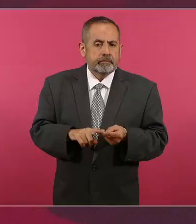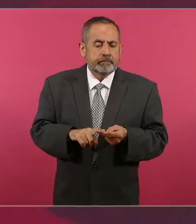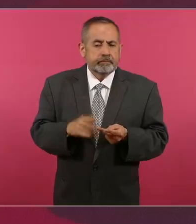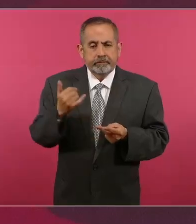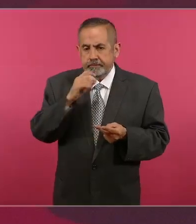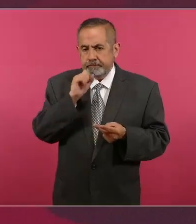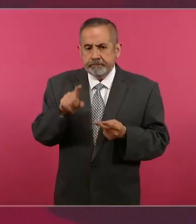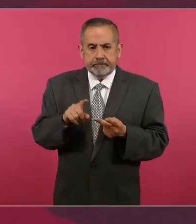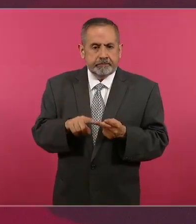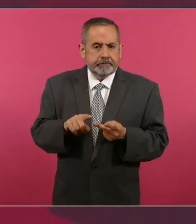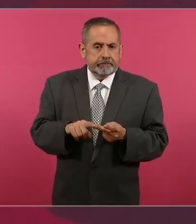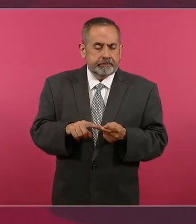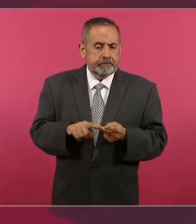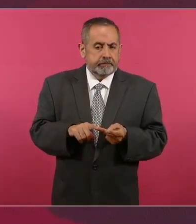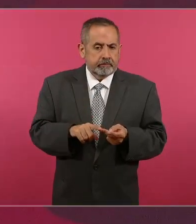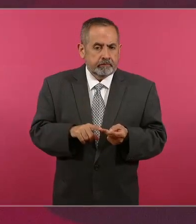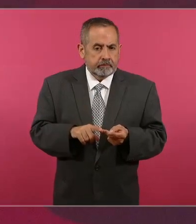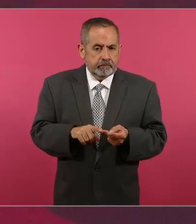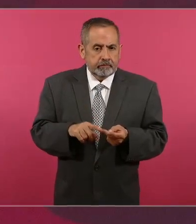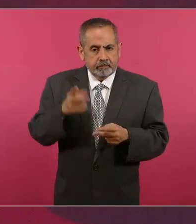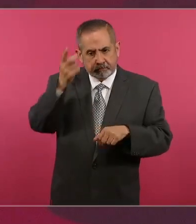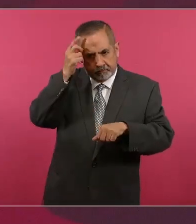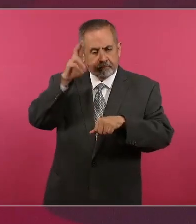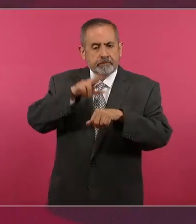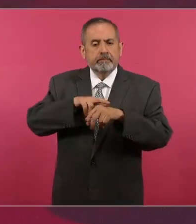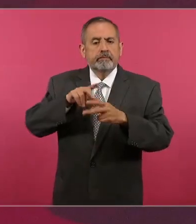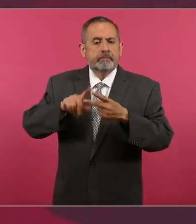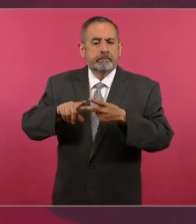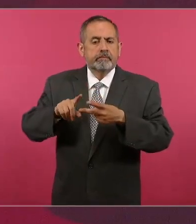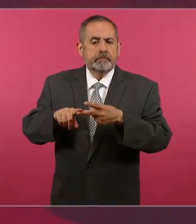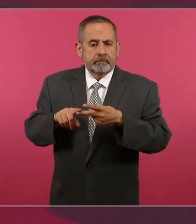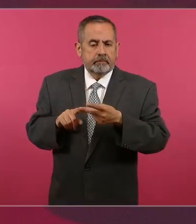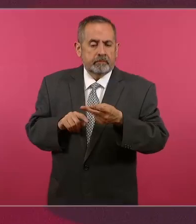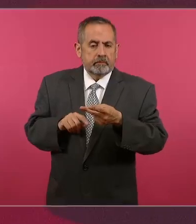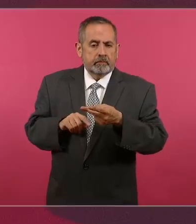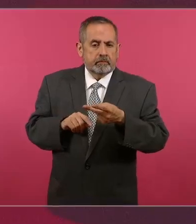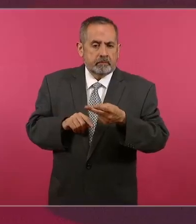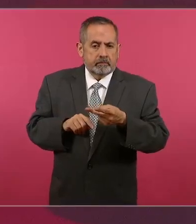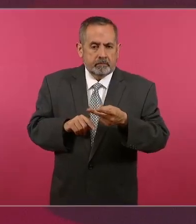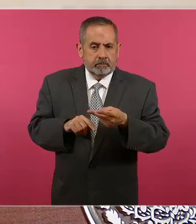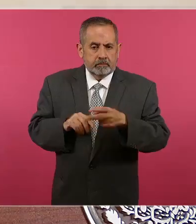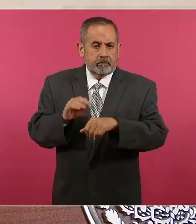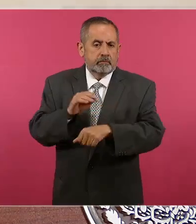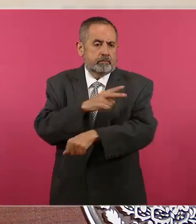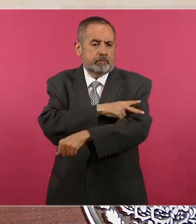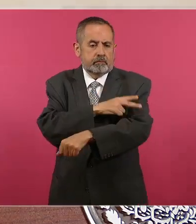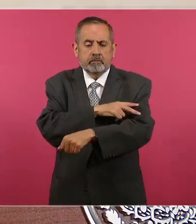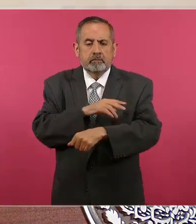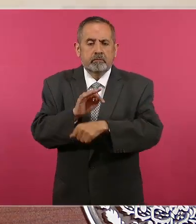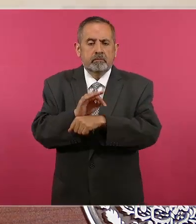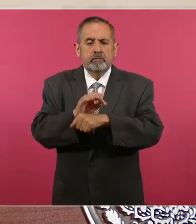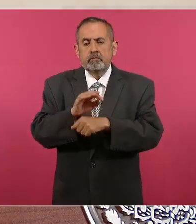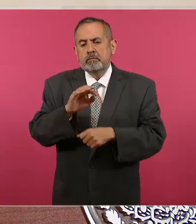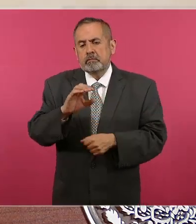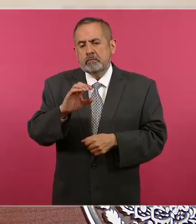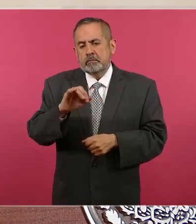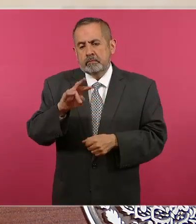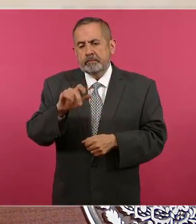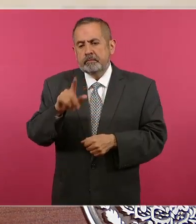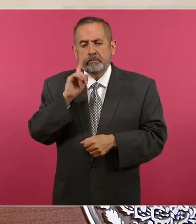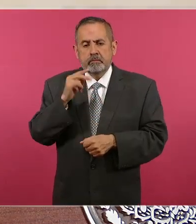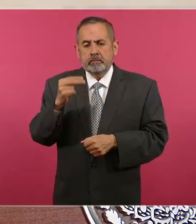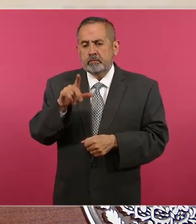y la directora de Protección Civil,